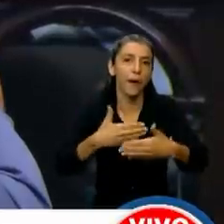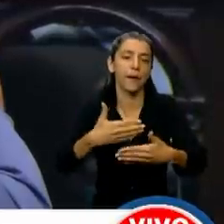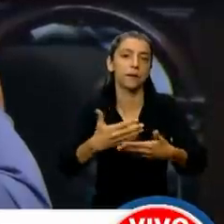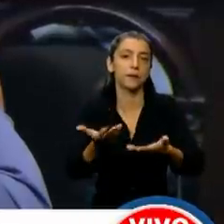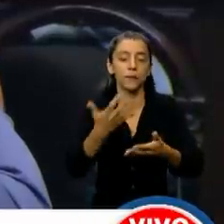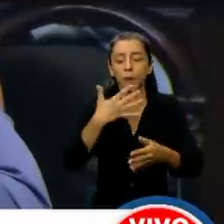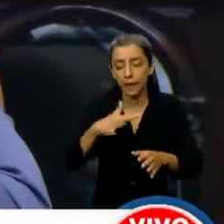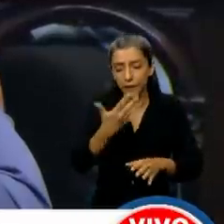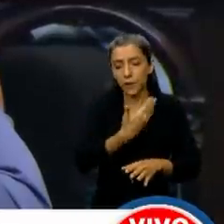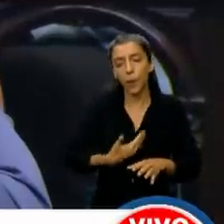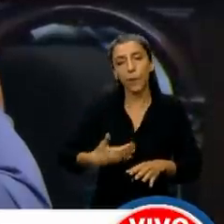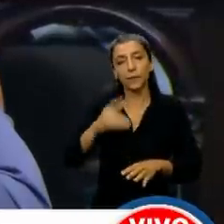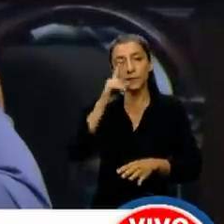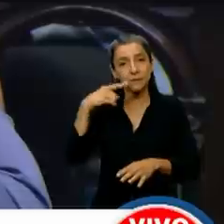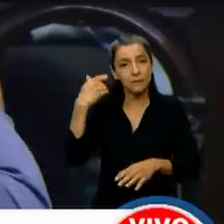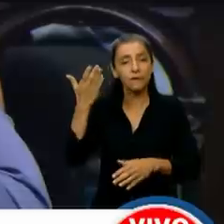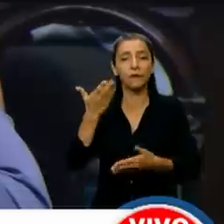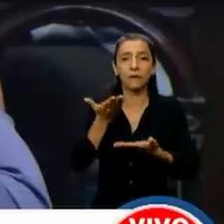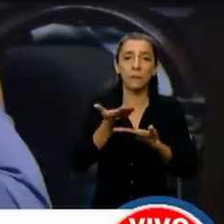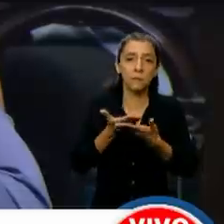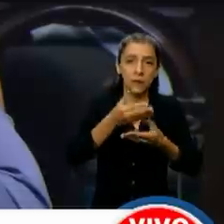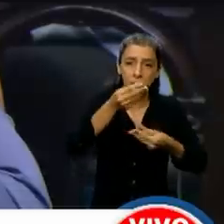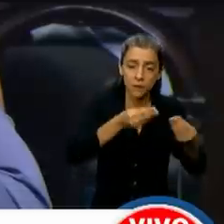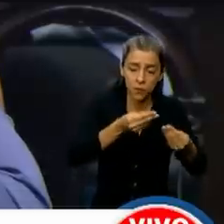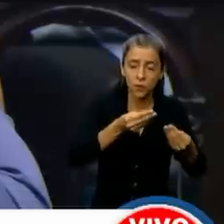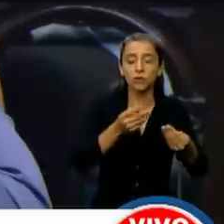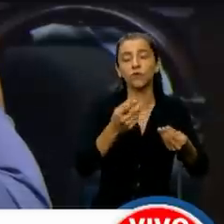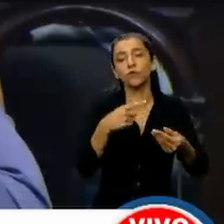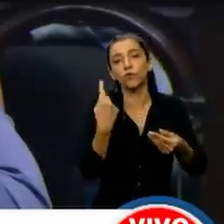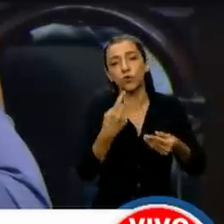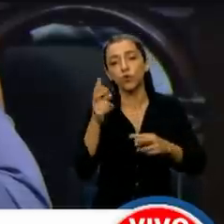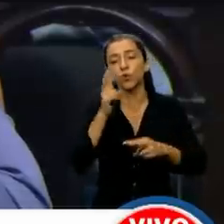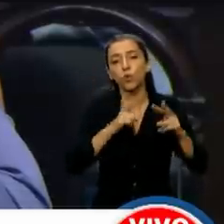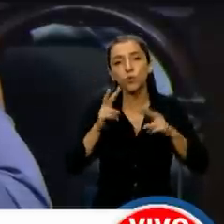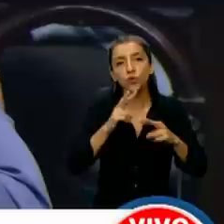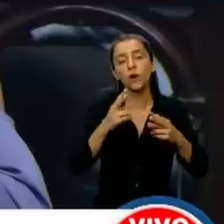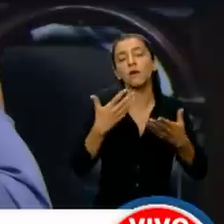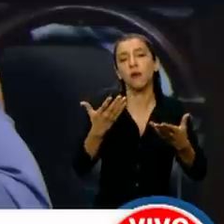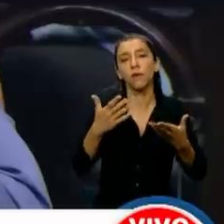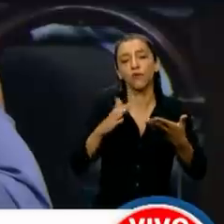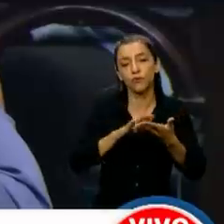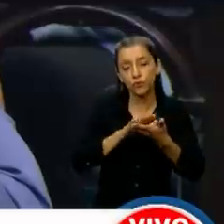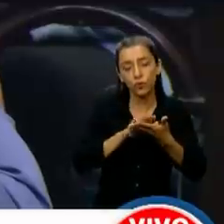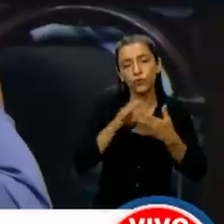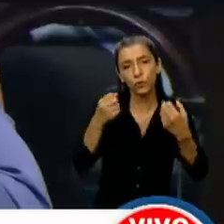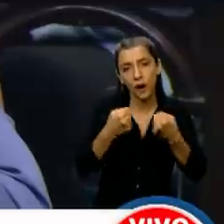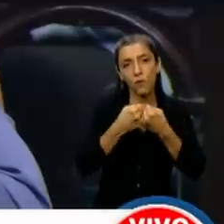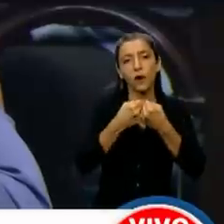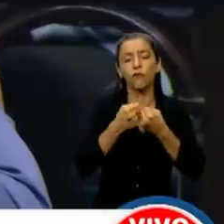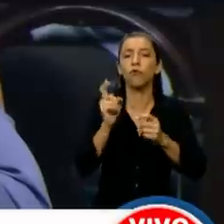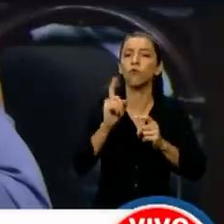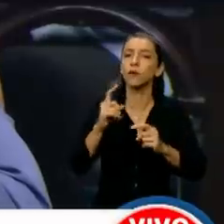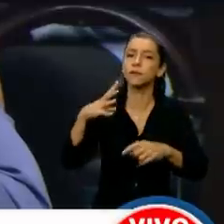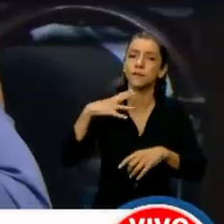y tratando hablar con nuestro interbloque para poder colaborar entonces no le estamos faltando el respeto lo que estamos haciendo es